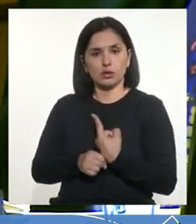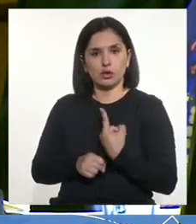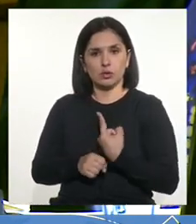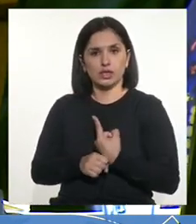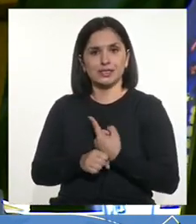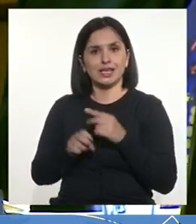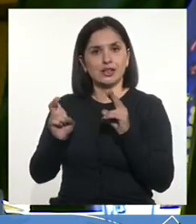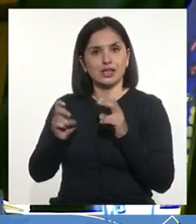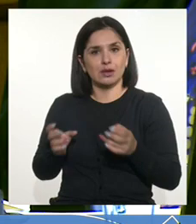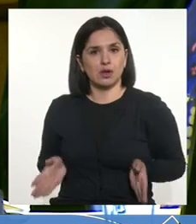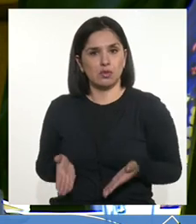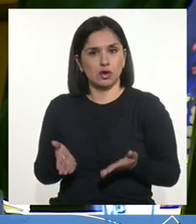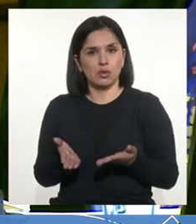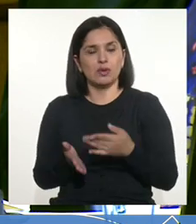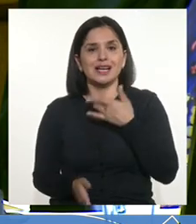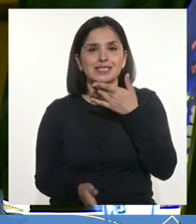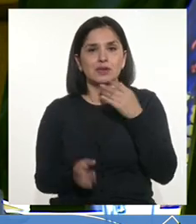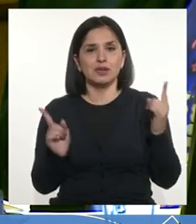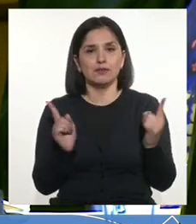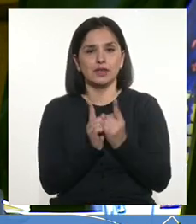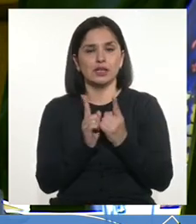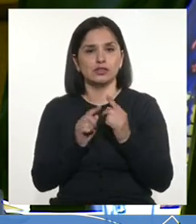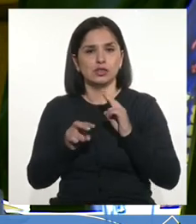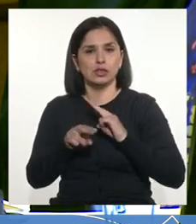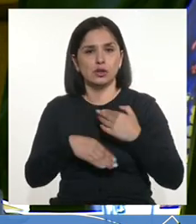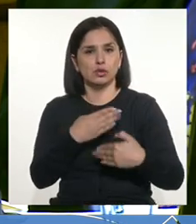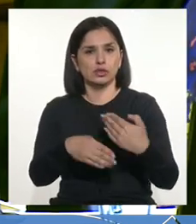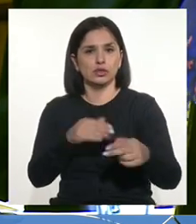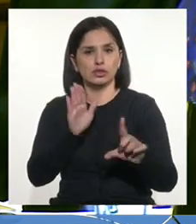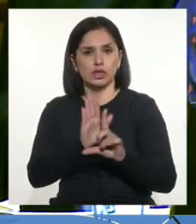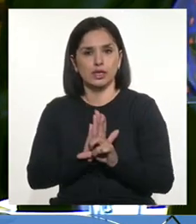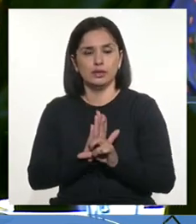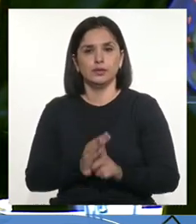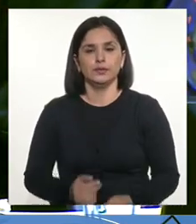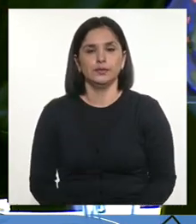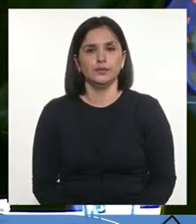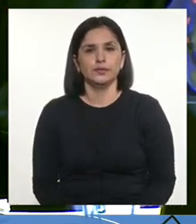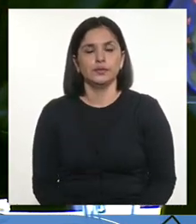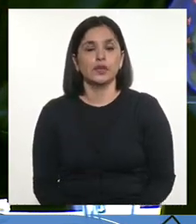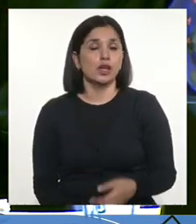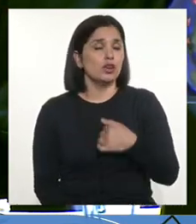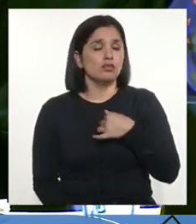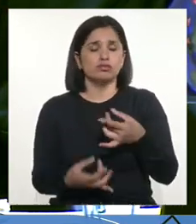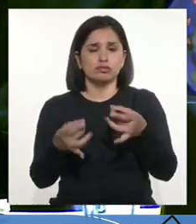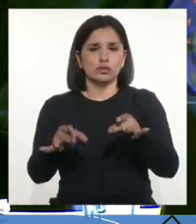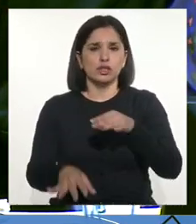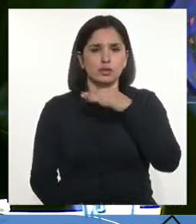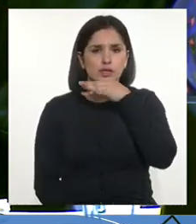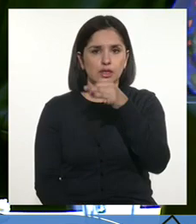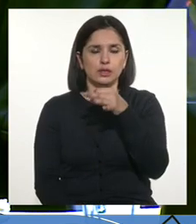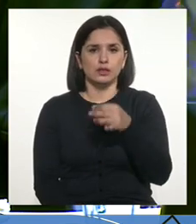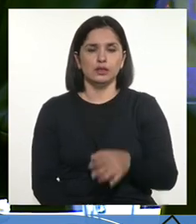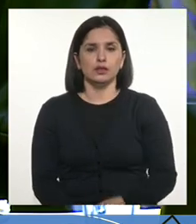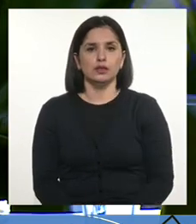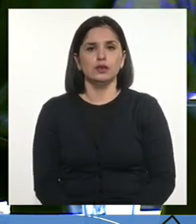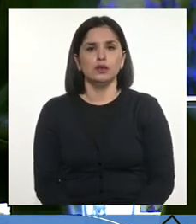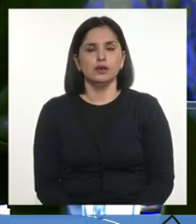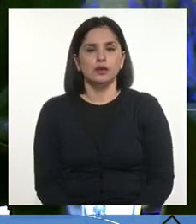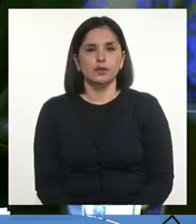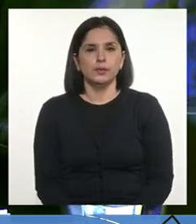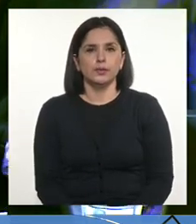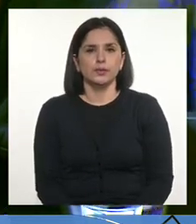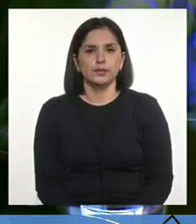promover la simplificación legislativa y yo solamente quisiera decir señor presidente de